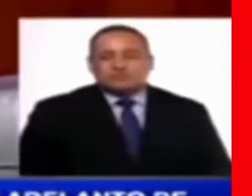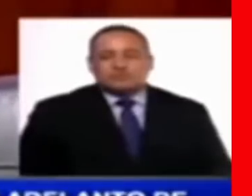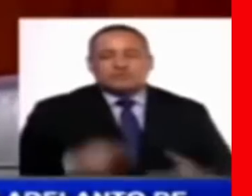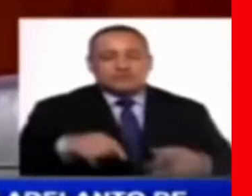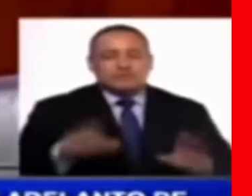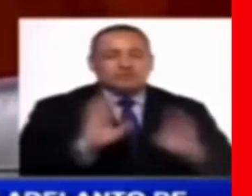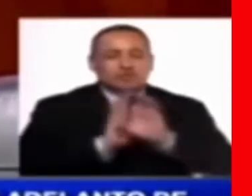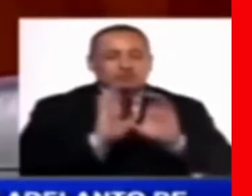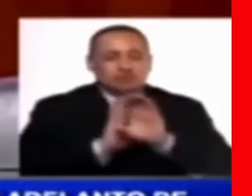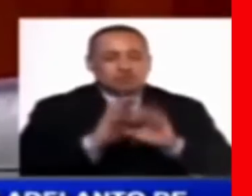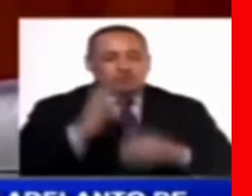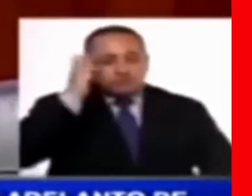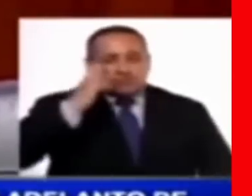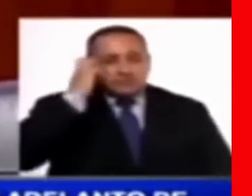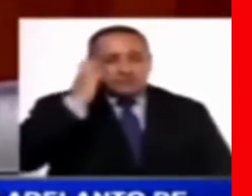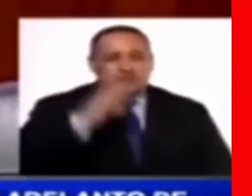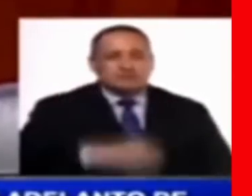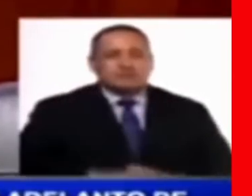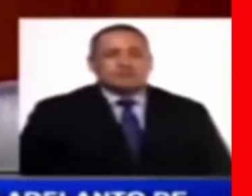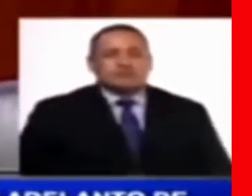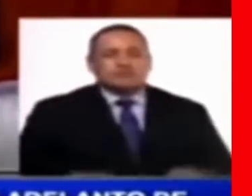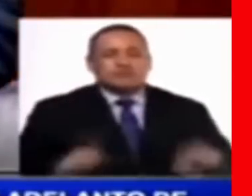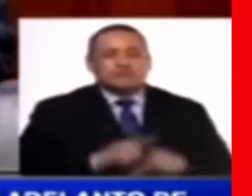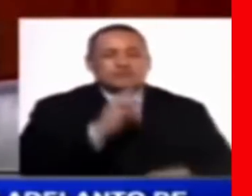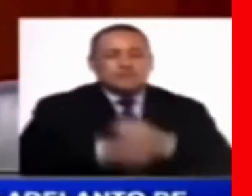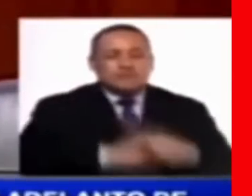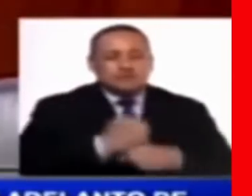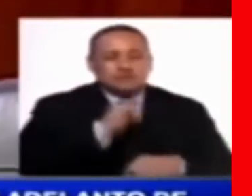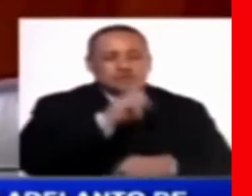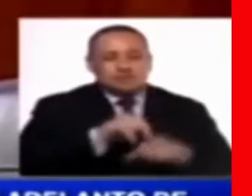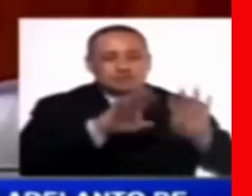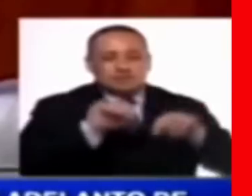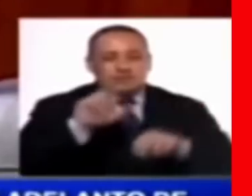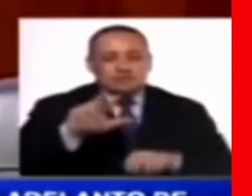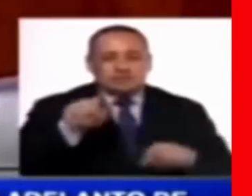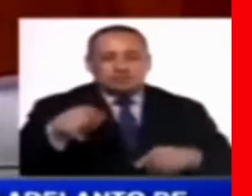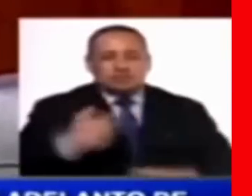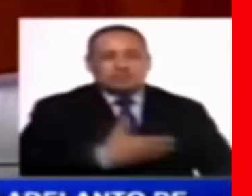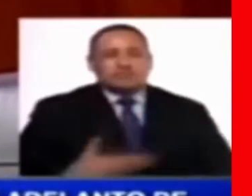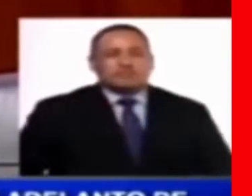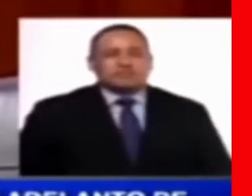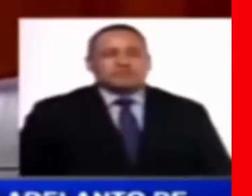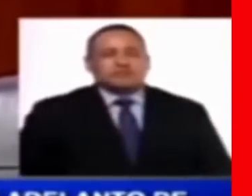esta constitución del año 93 y por su intermedio, señor presidente,